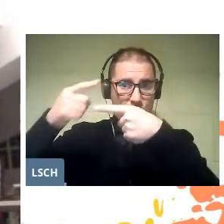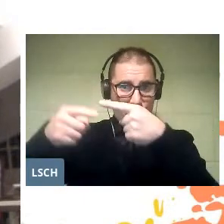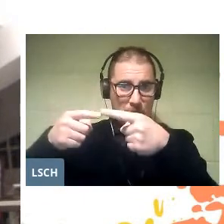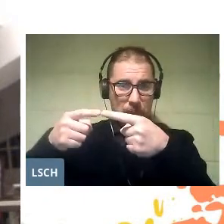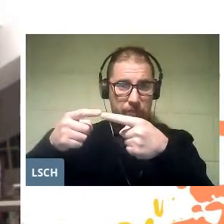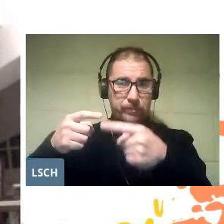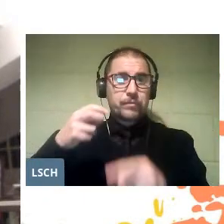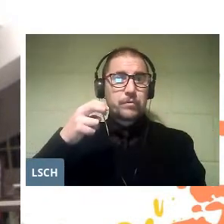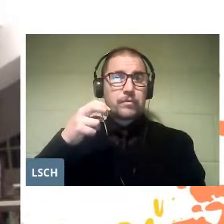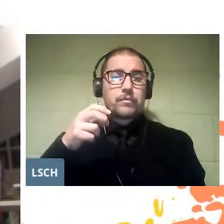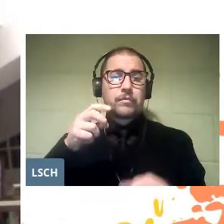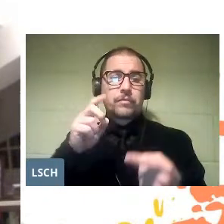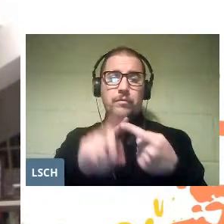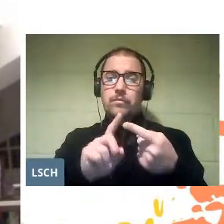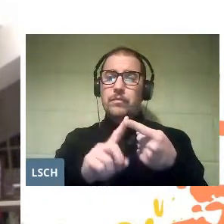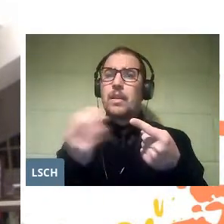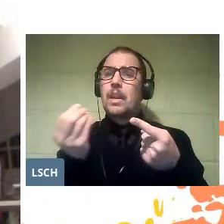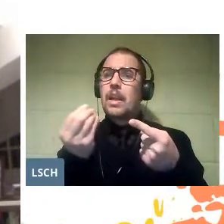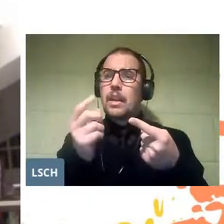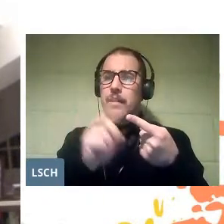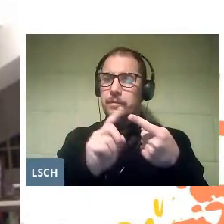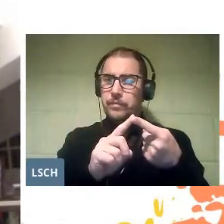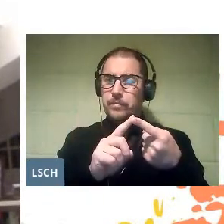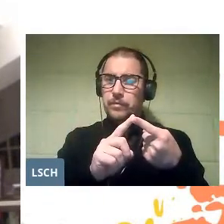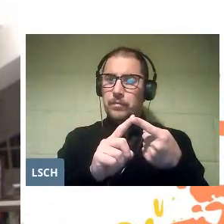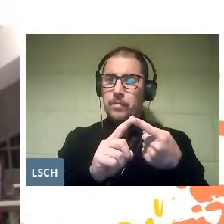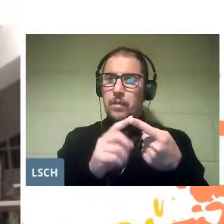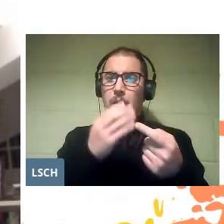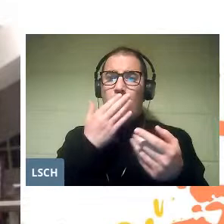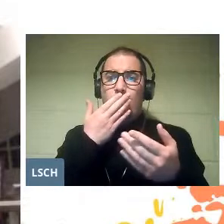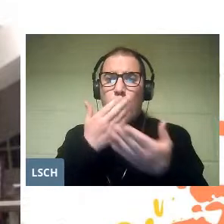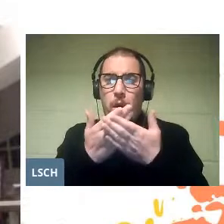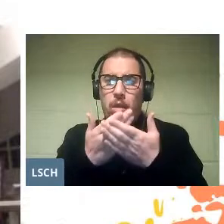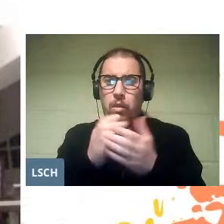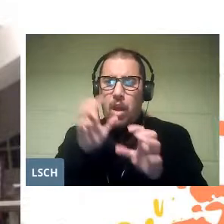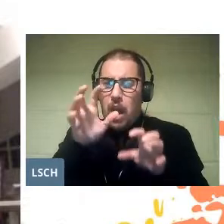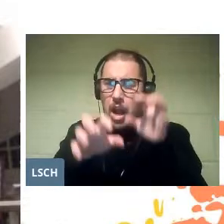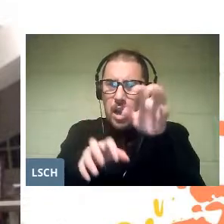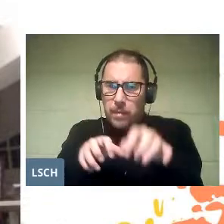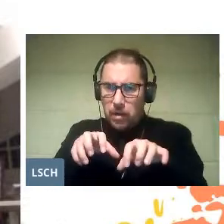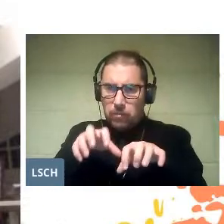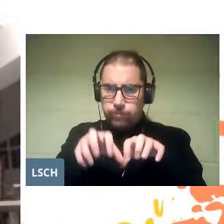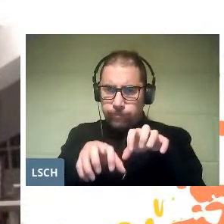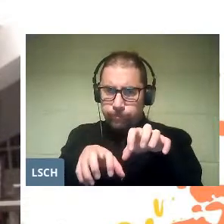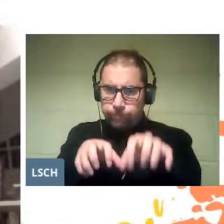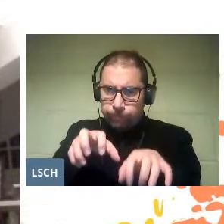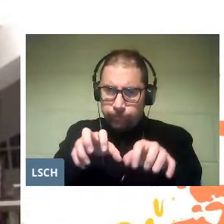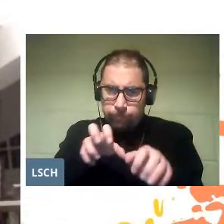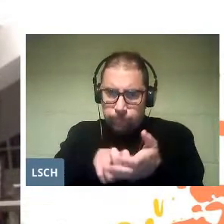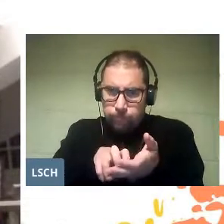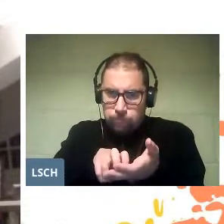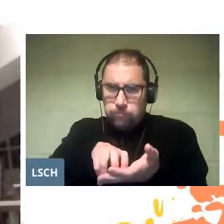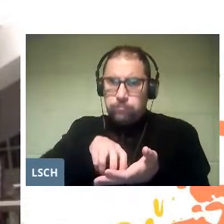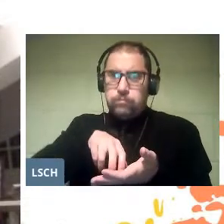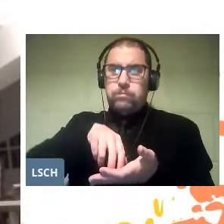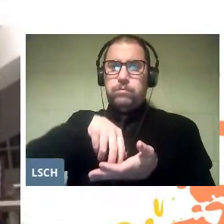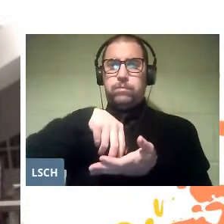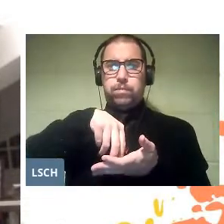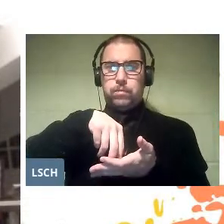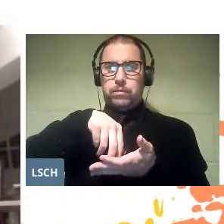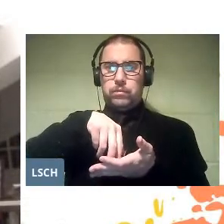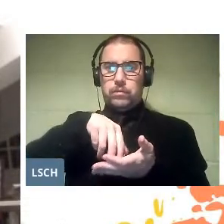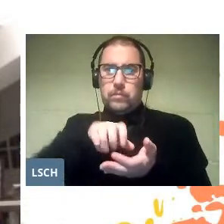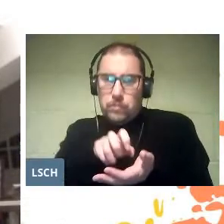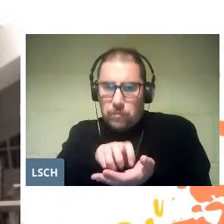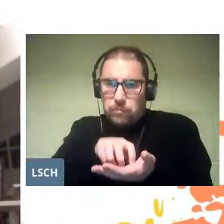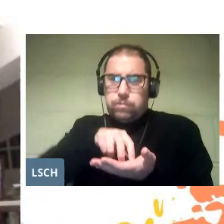humana. El primero, cuando este animal que somos nosotros adopta la postura